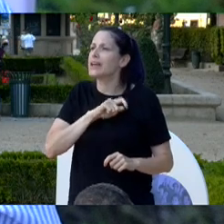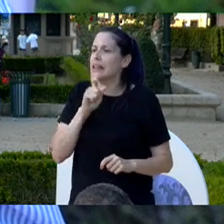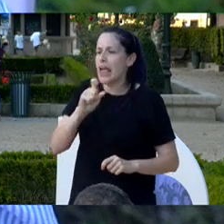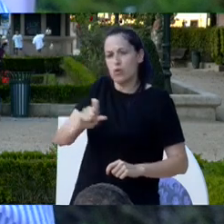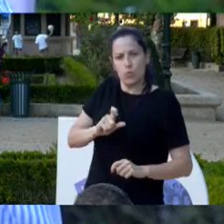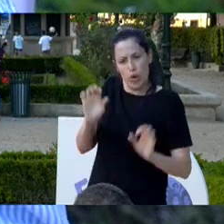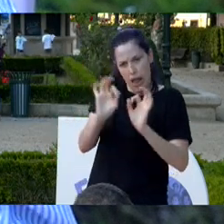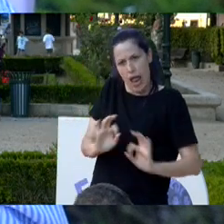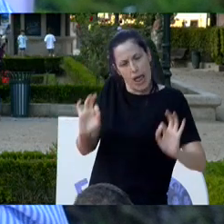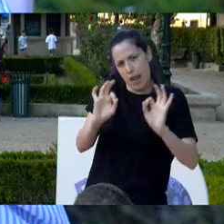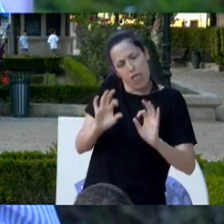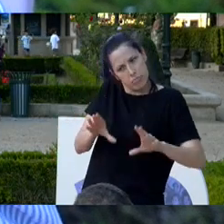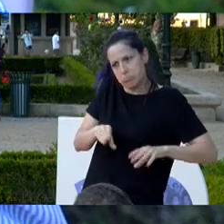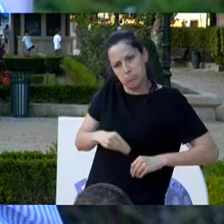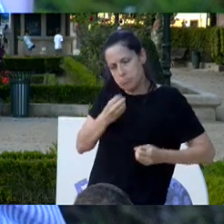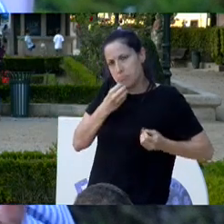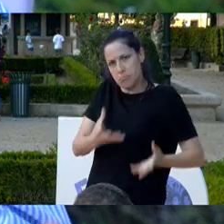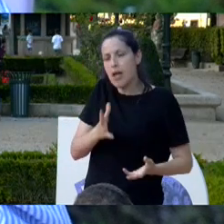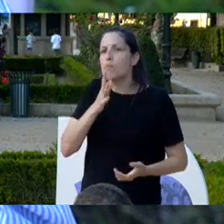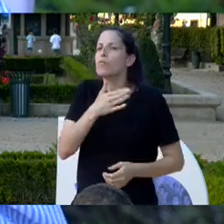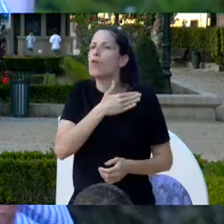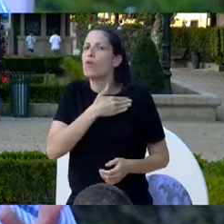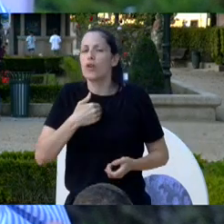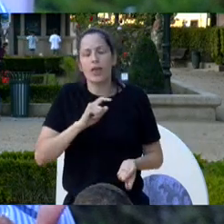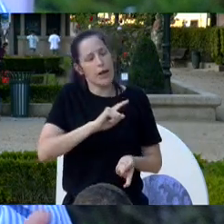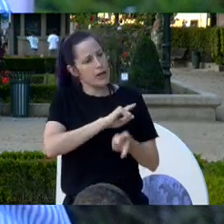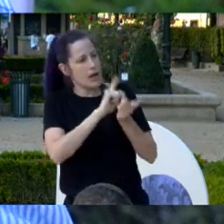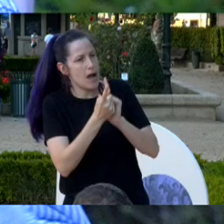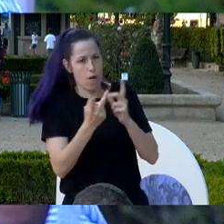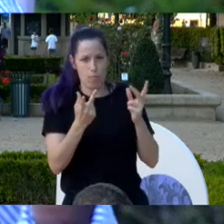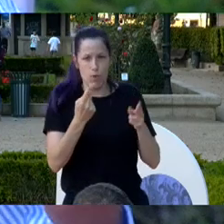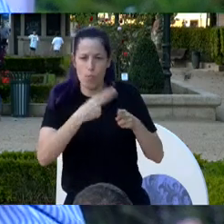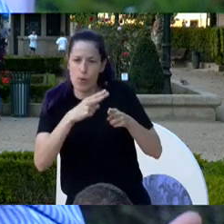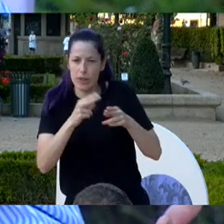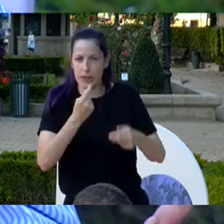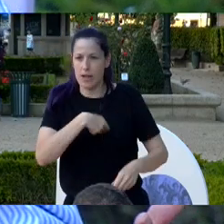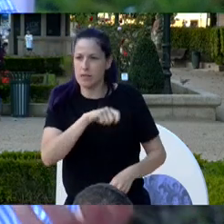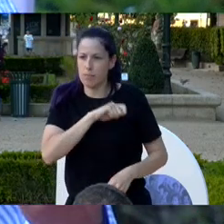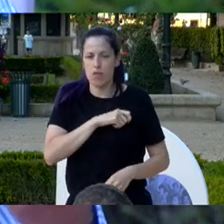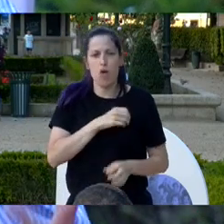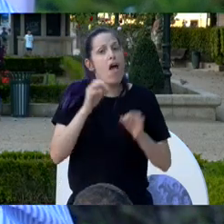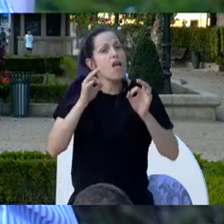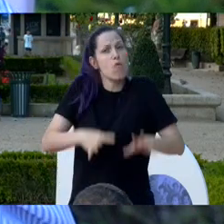un cambio total de la política española, como si fichera en Turquía, occidentalizándola,